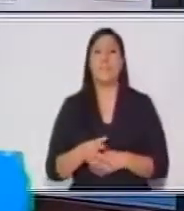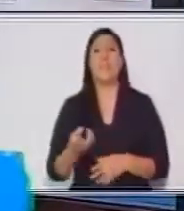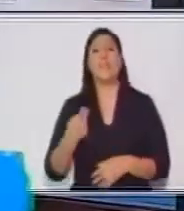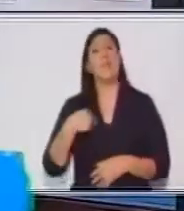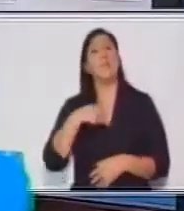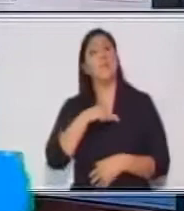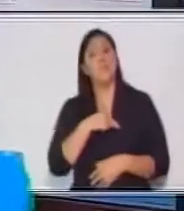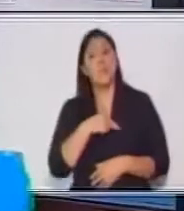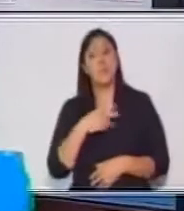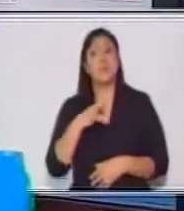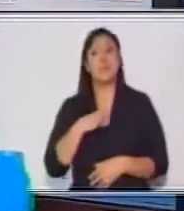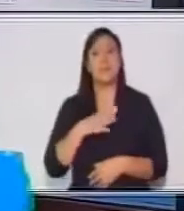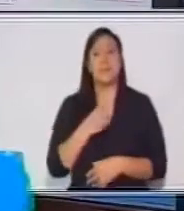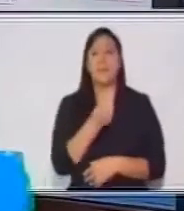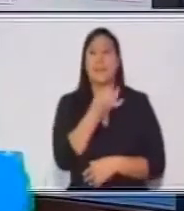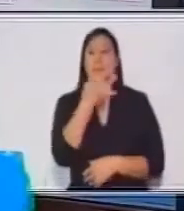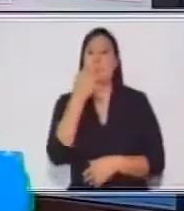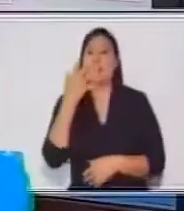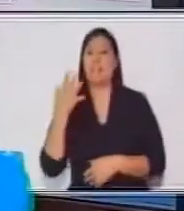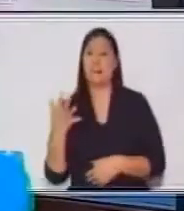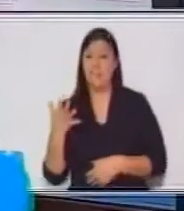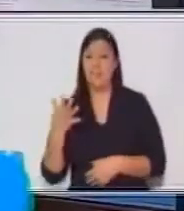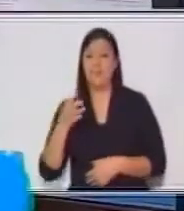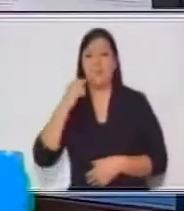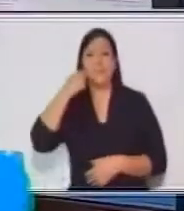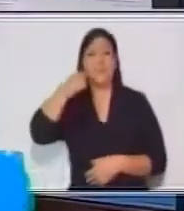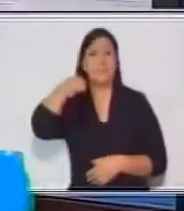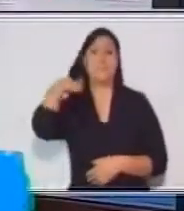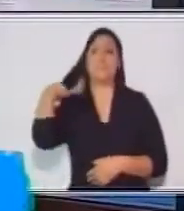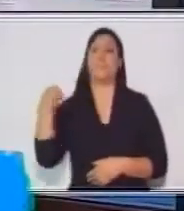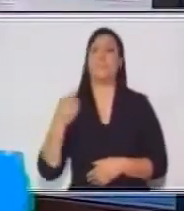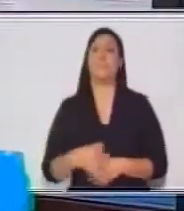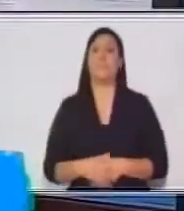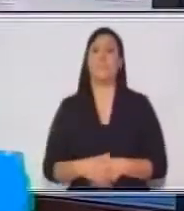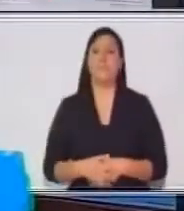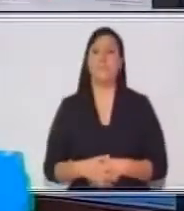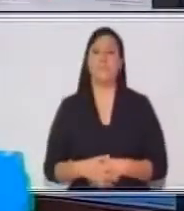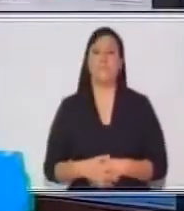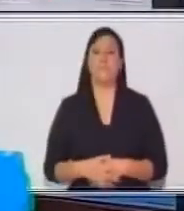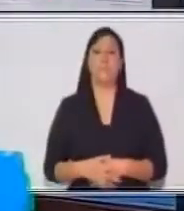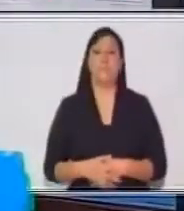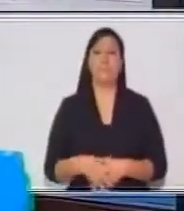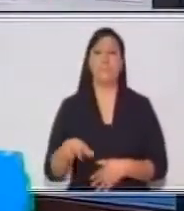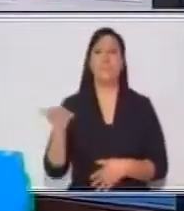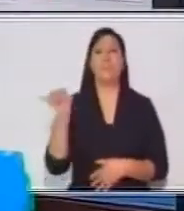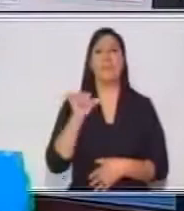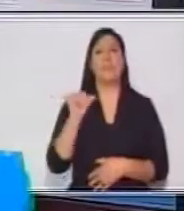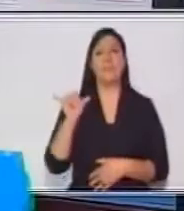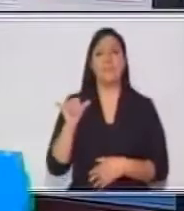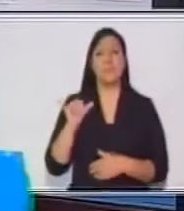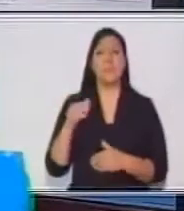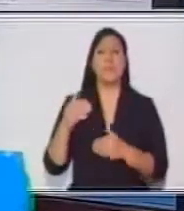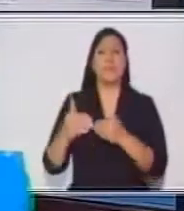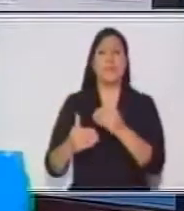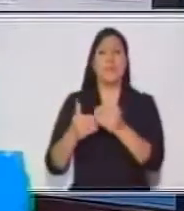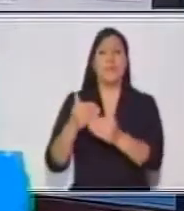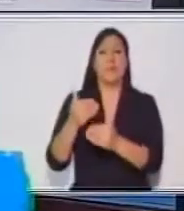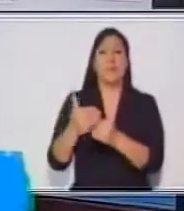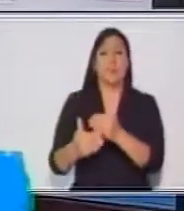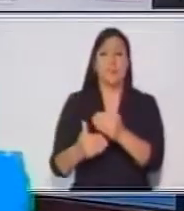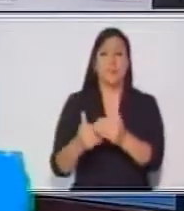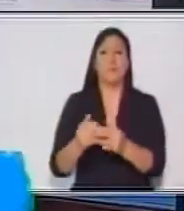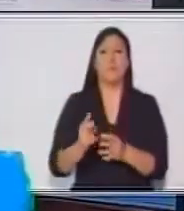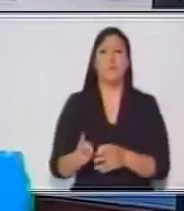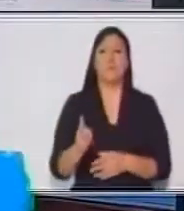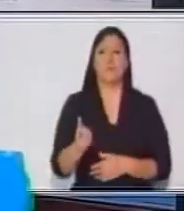de magnitud por el respectivo valor de la otra es igual a una constante. Esta constante